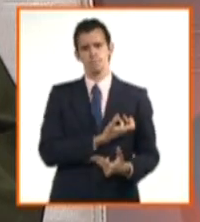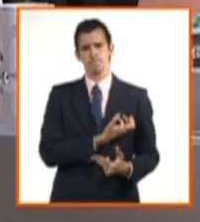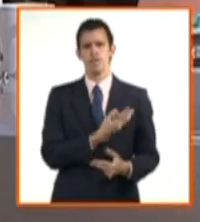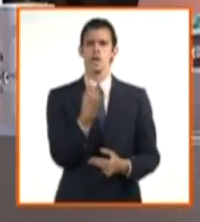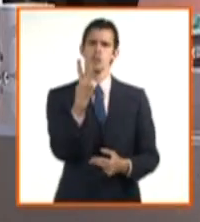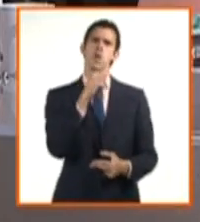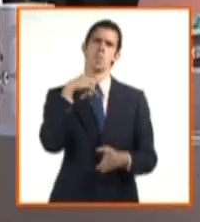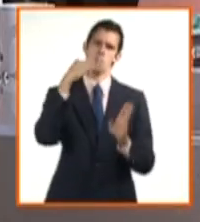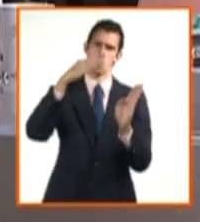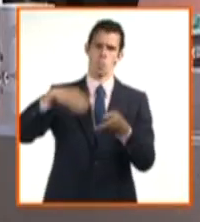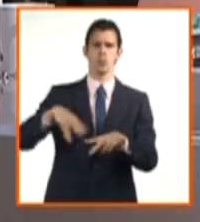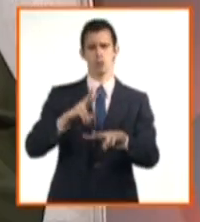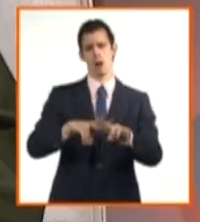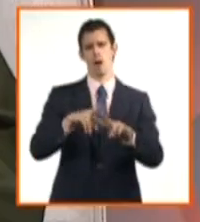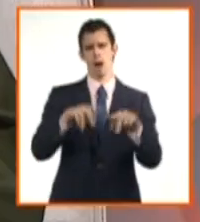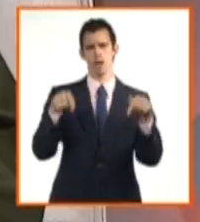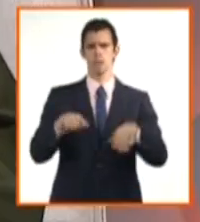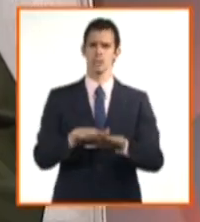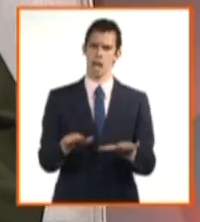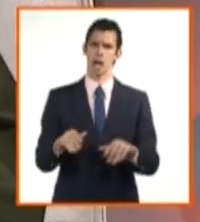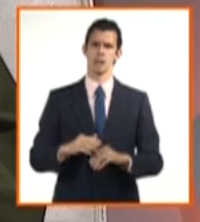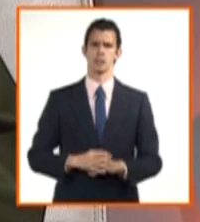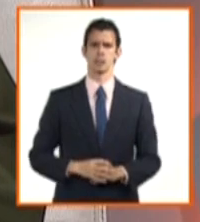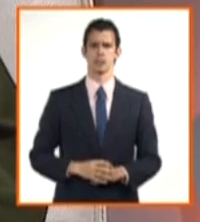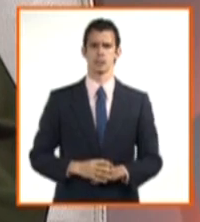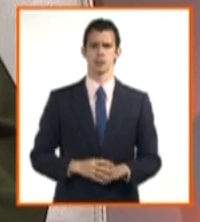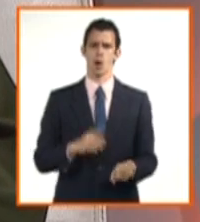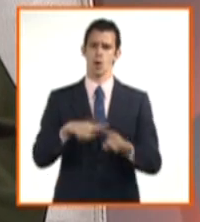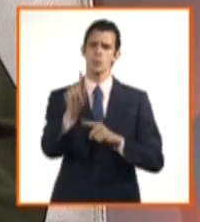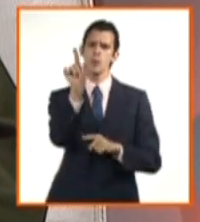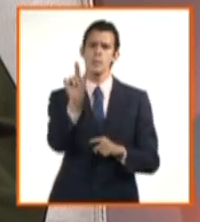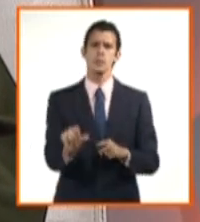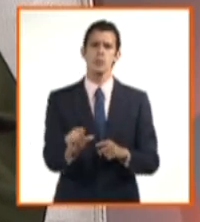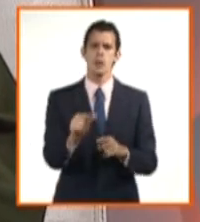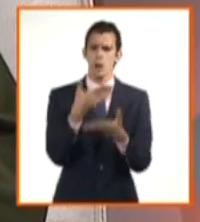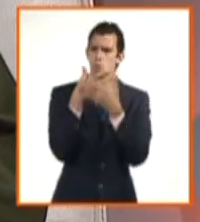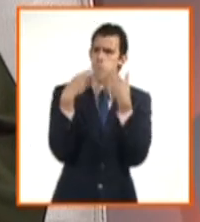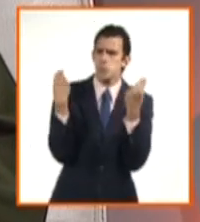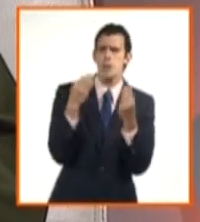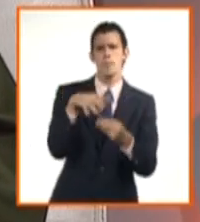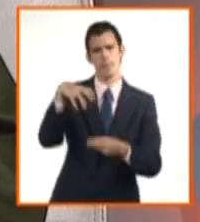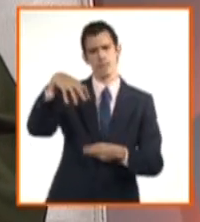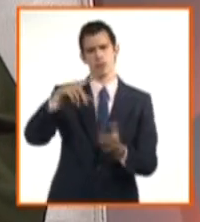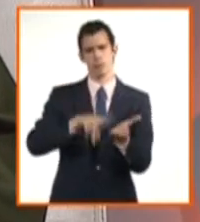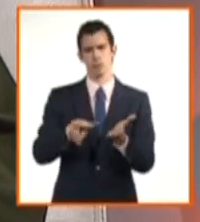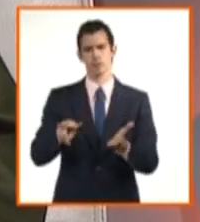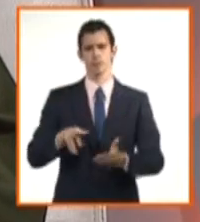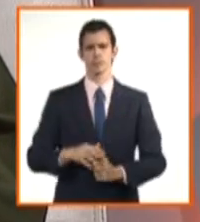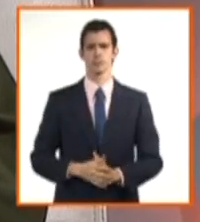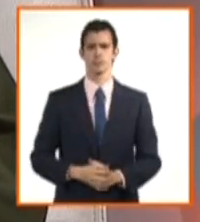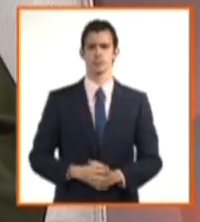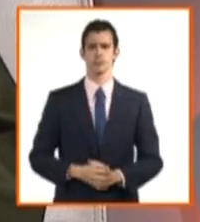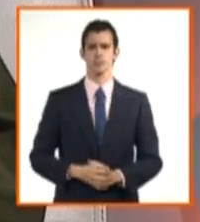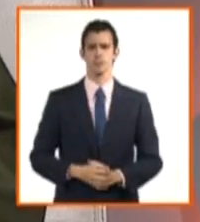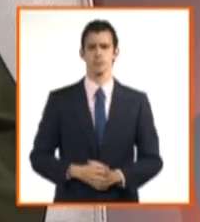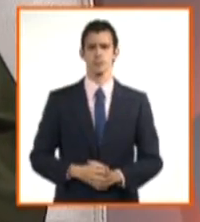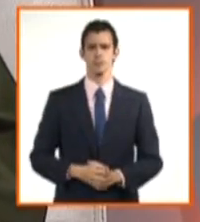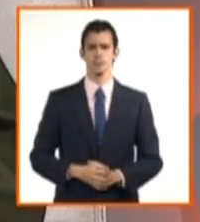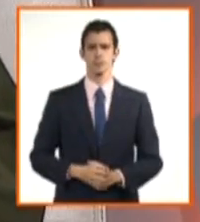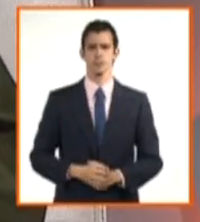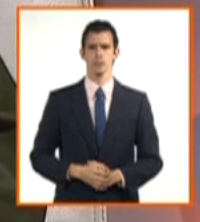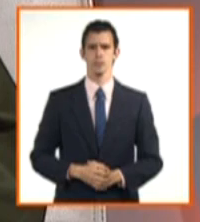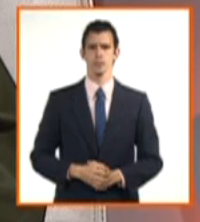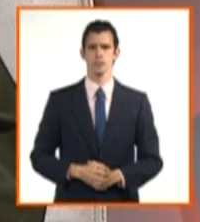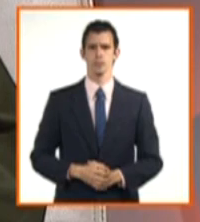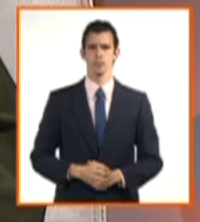capital en la capital y un desaparecido en la provincia de pinar del río no obstante nosotros comenzamos a trabajar a través del sistema informativo